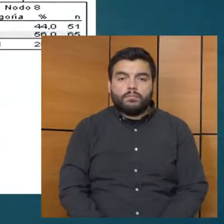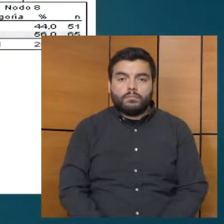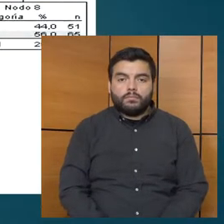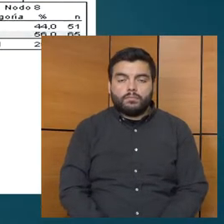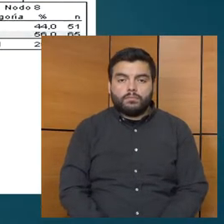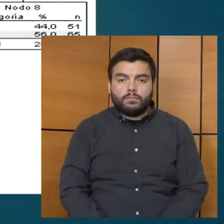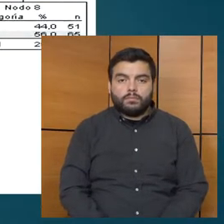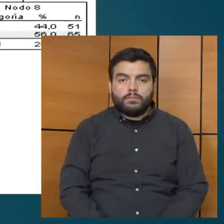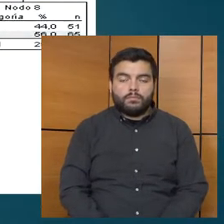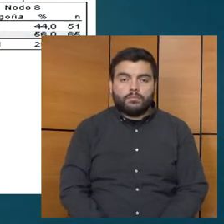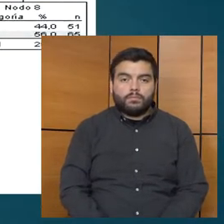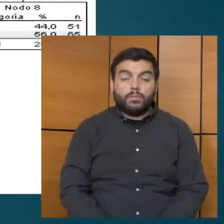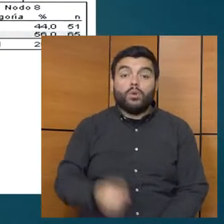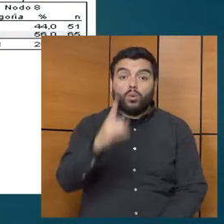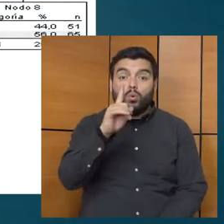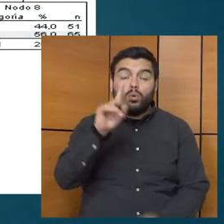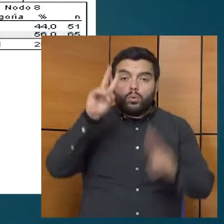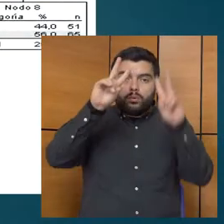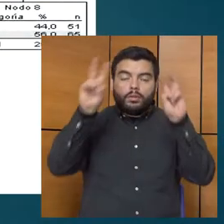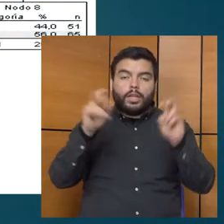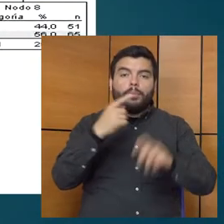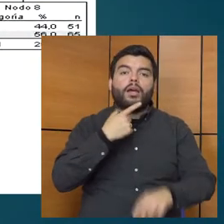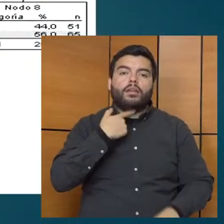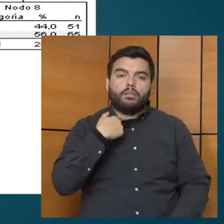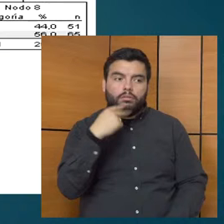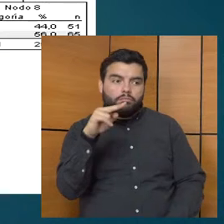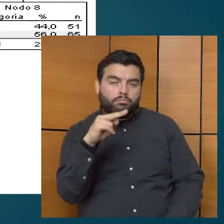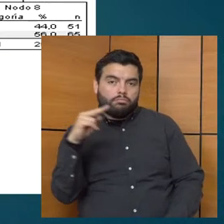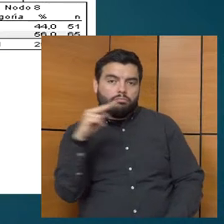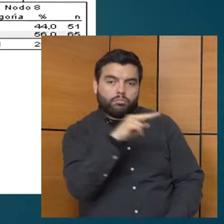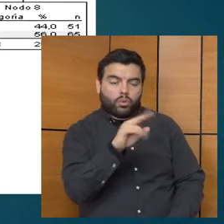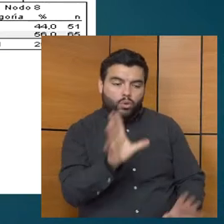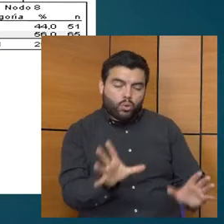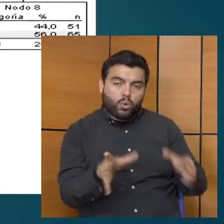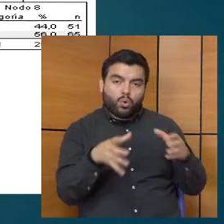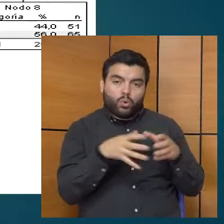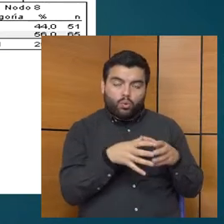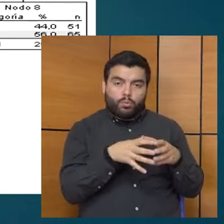Alguna cosa pues interesante, por ejemplo, fijaos en este subgrupo, el nodo,